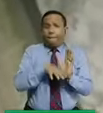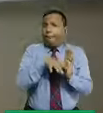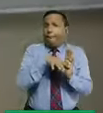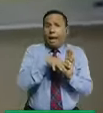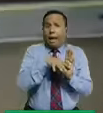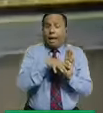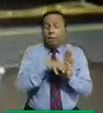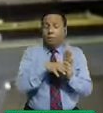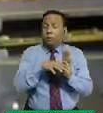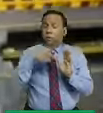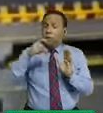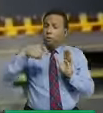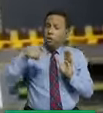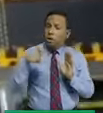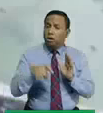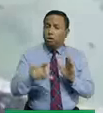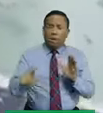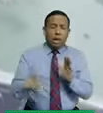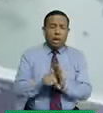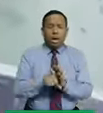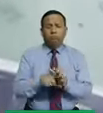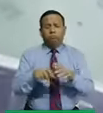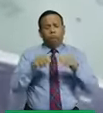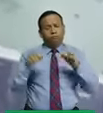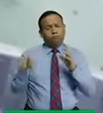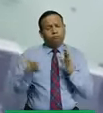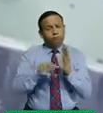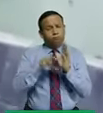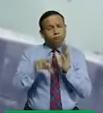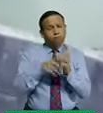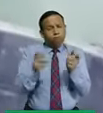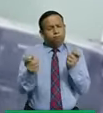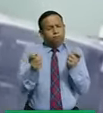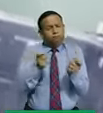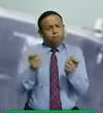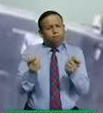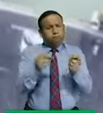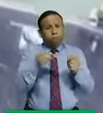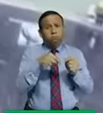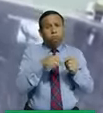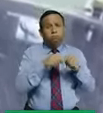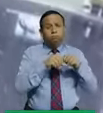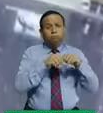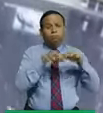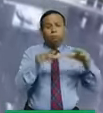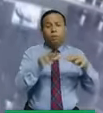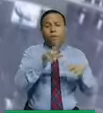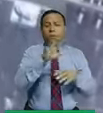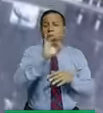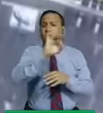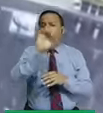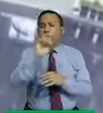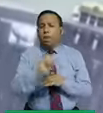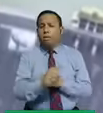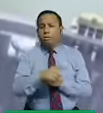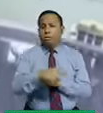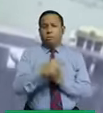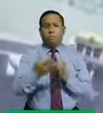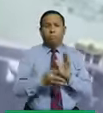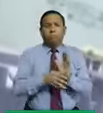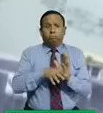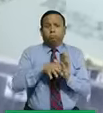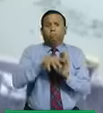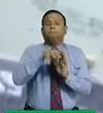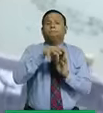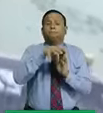racionamientos son algo inminente. Esto tomando en cuenta que la red cubre el 38% de la demanda energética nacional cuando está 100%